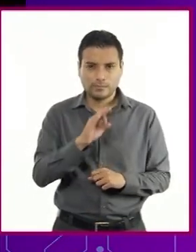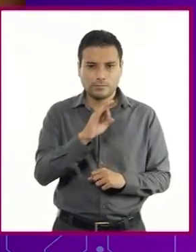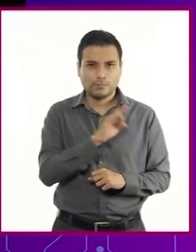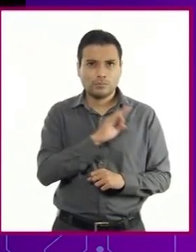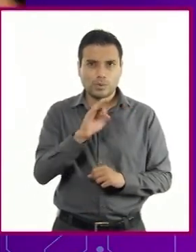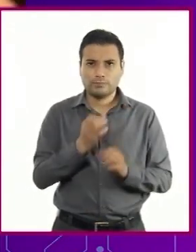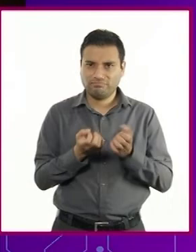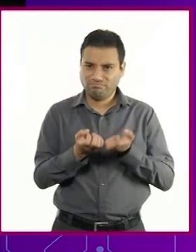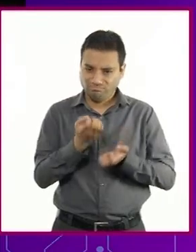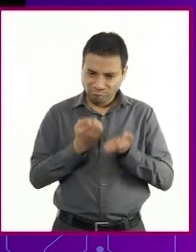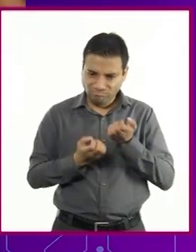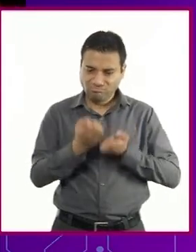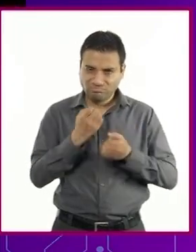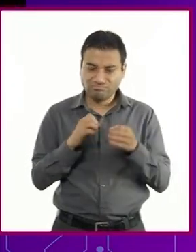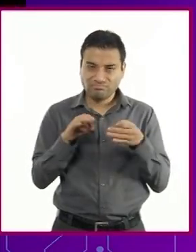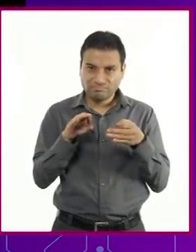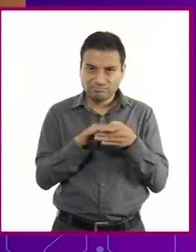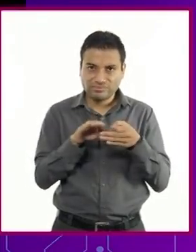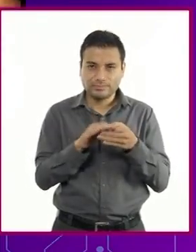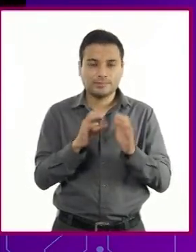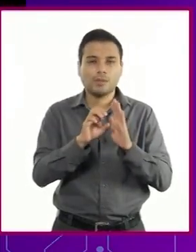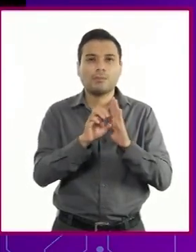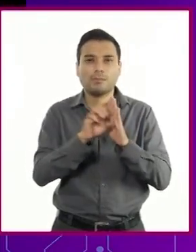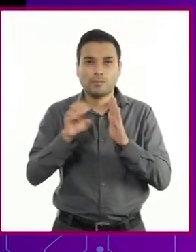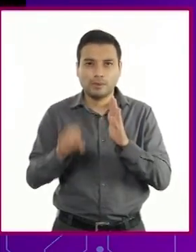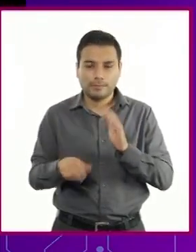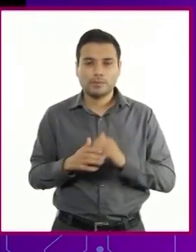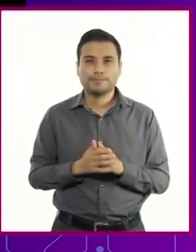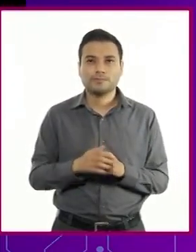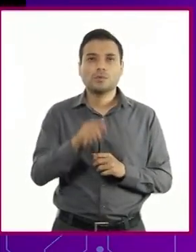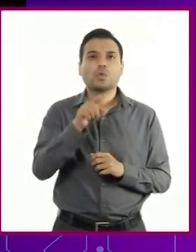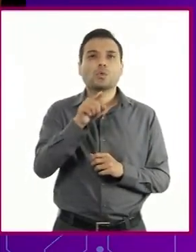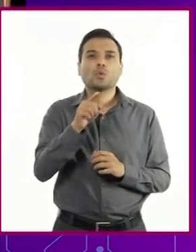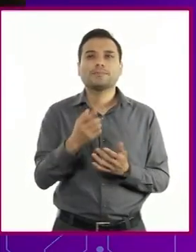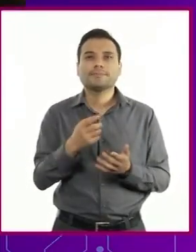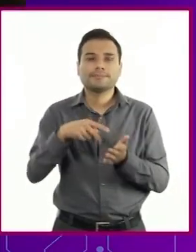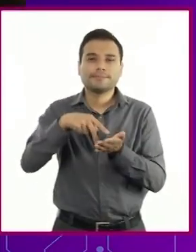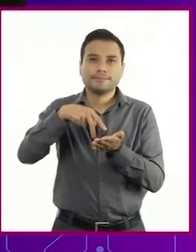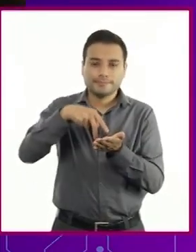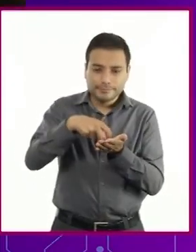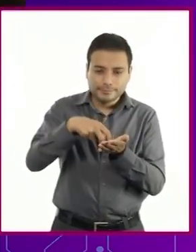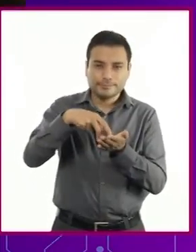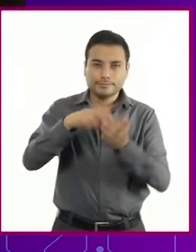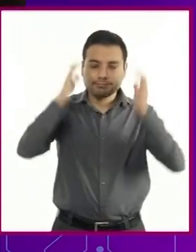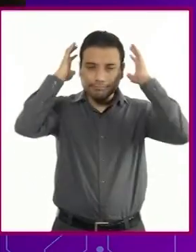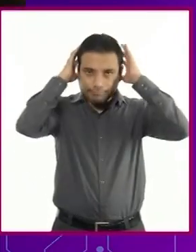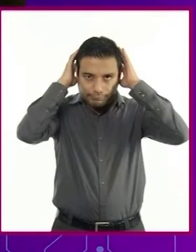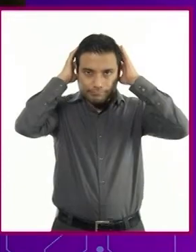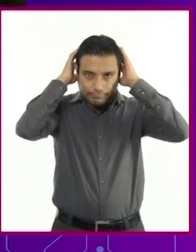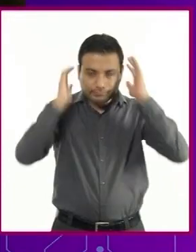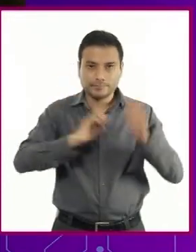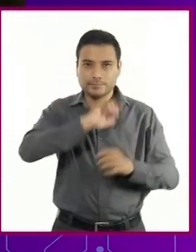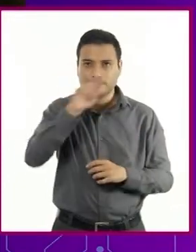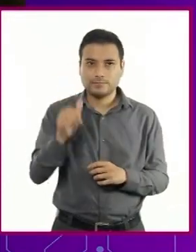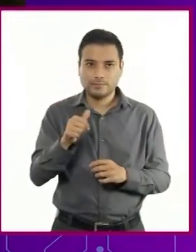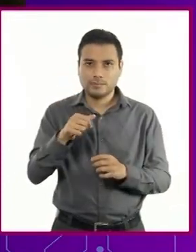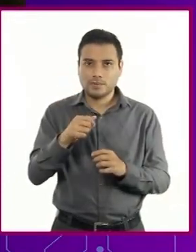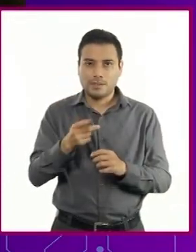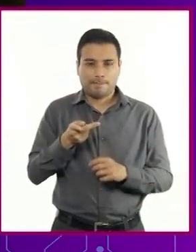ejercicio continuo. Por ejemplo, cuando realizan sentadillas, fortalecen los músculos de las